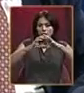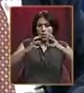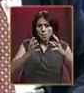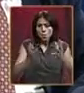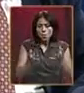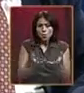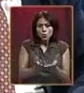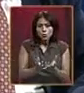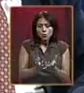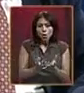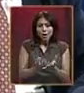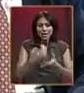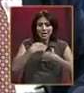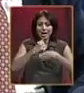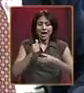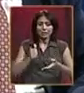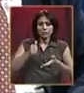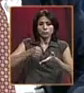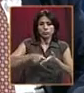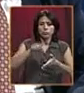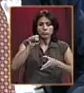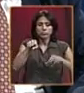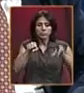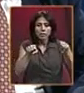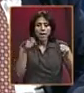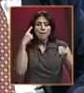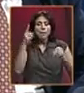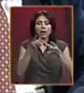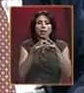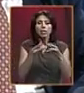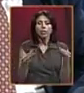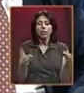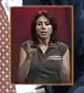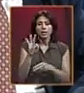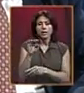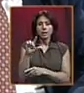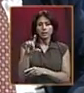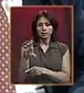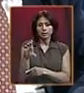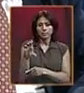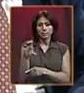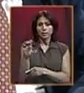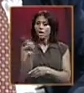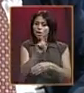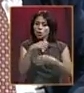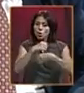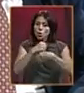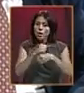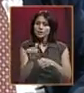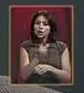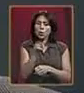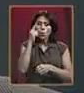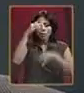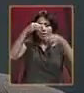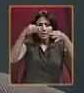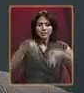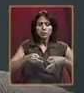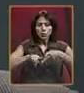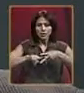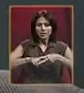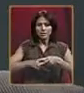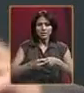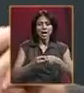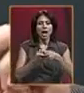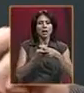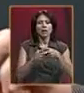acude a un referendo para resolver sobre un tratado de libre comercio. Y no lo hace como una decisión inicial,